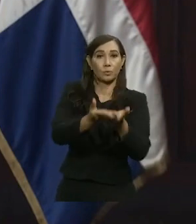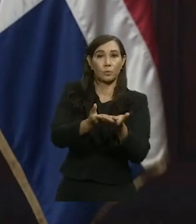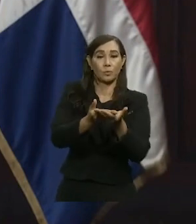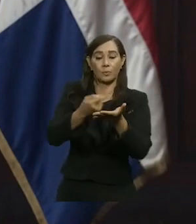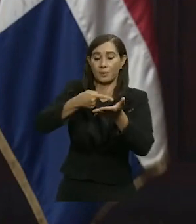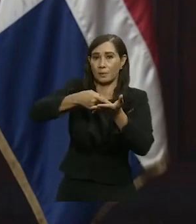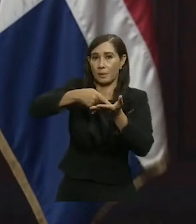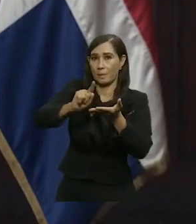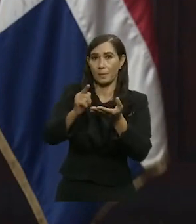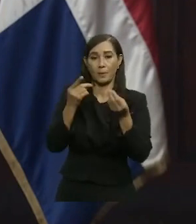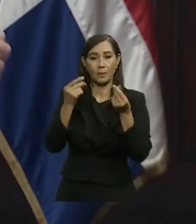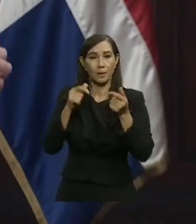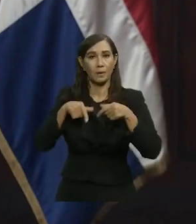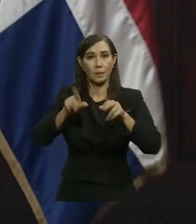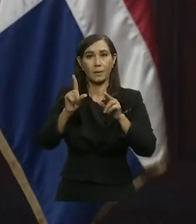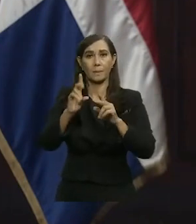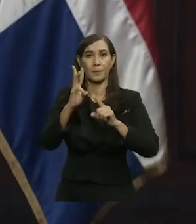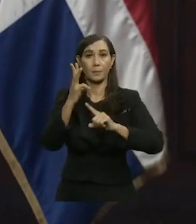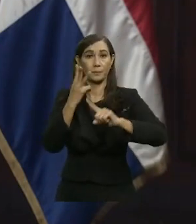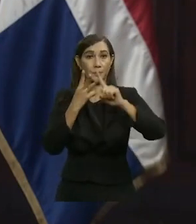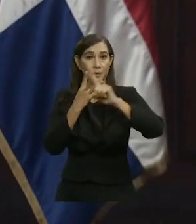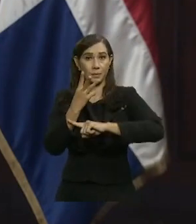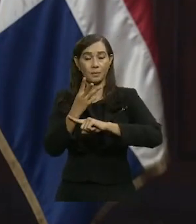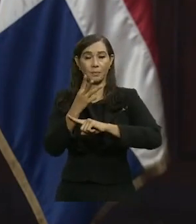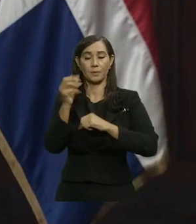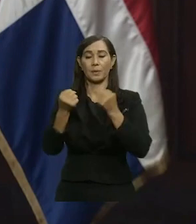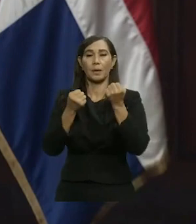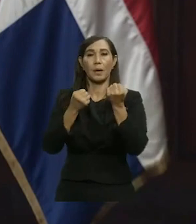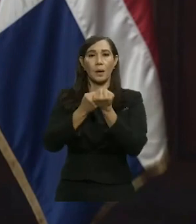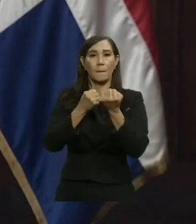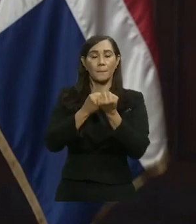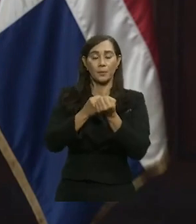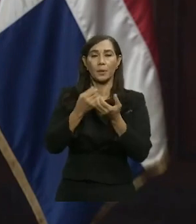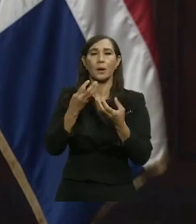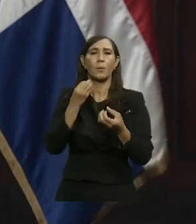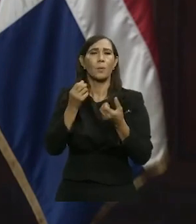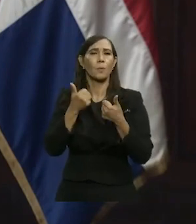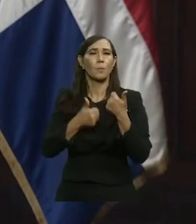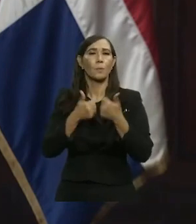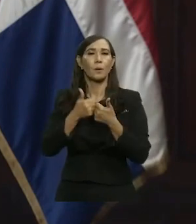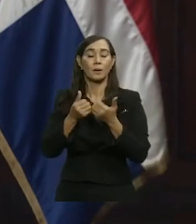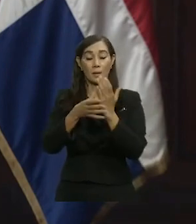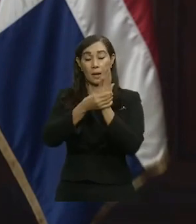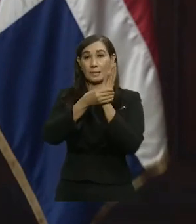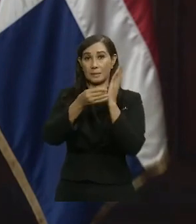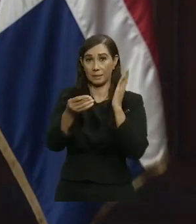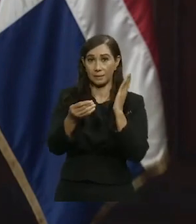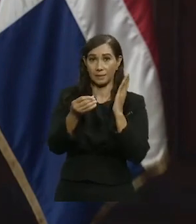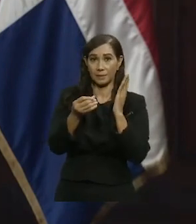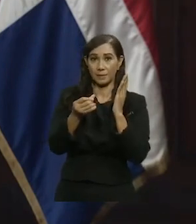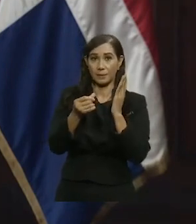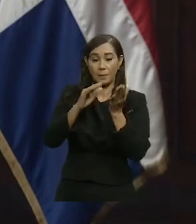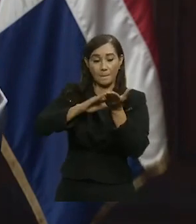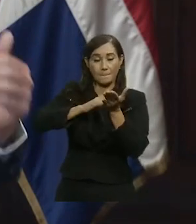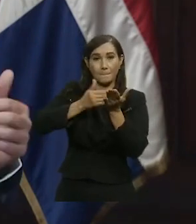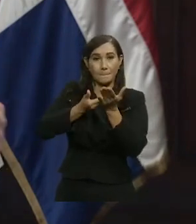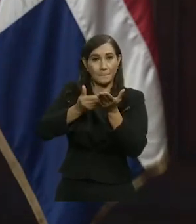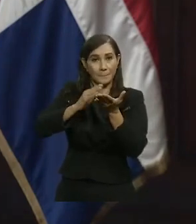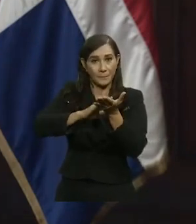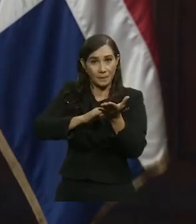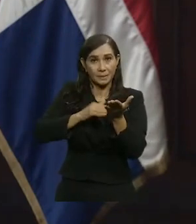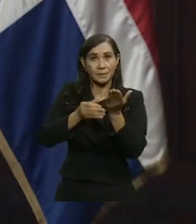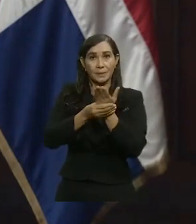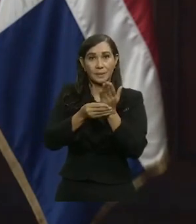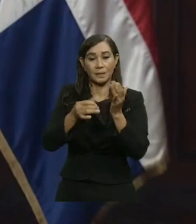manera provisional durante 6 meses, impactará los siguientes productos: aceite refinado, mantequilla y